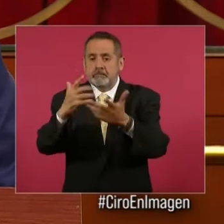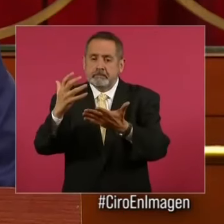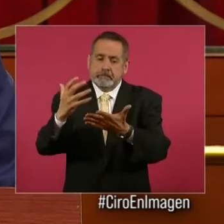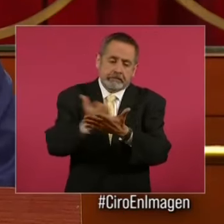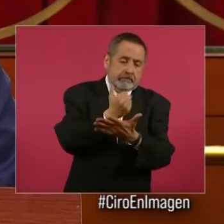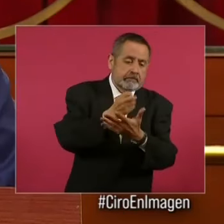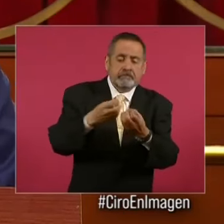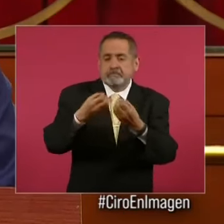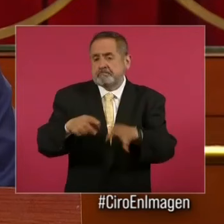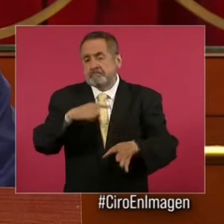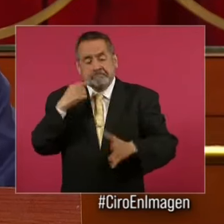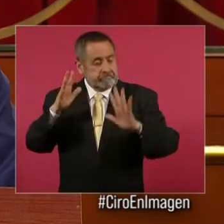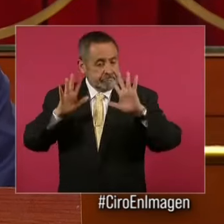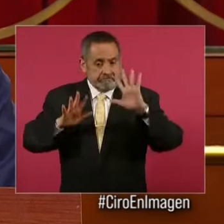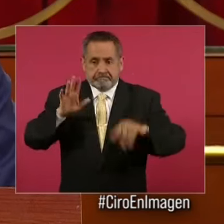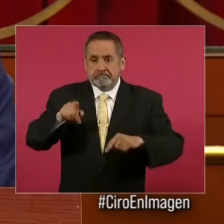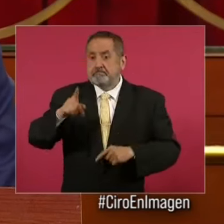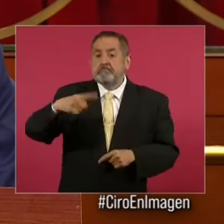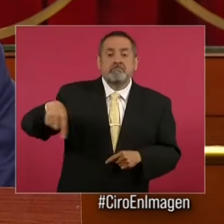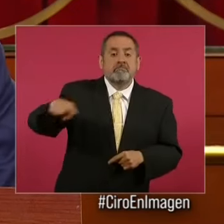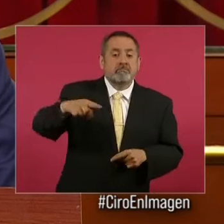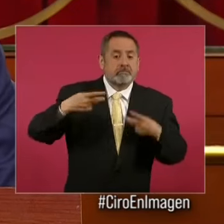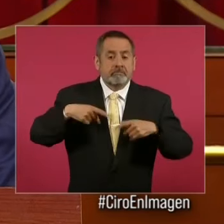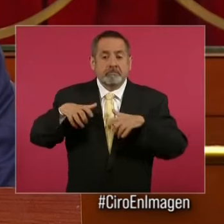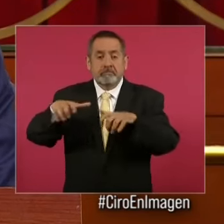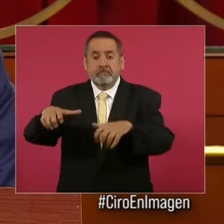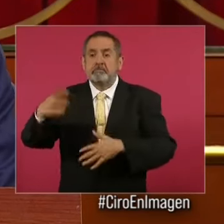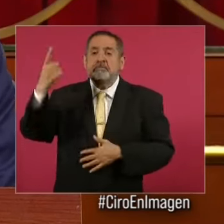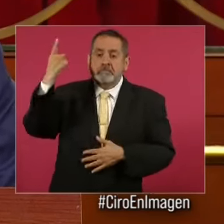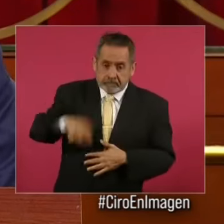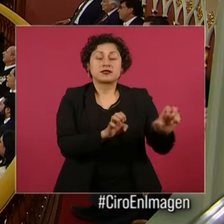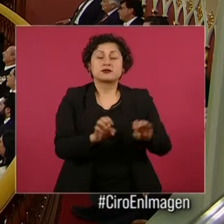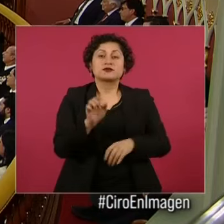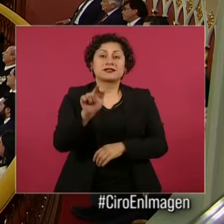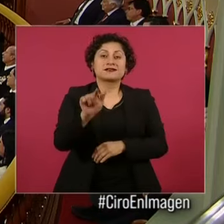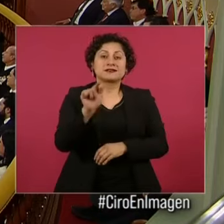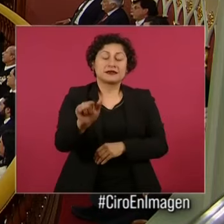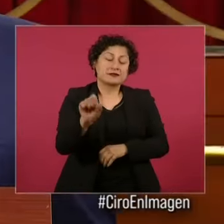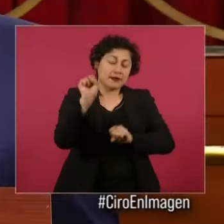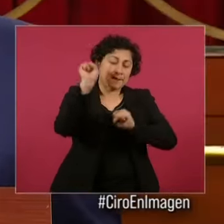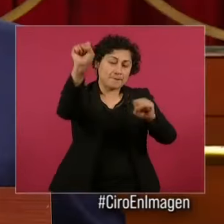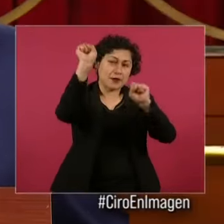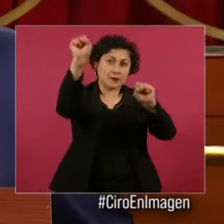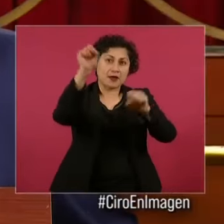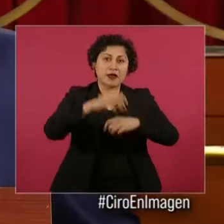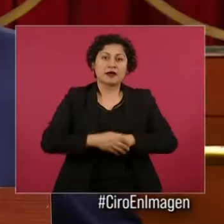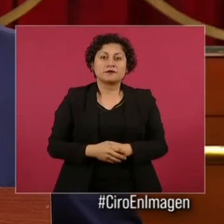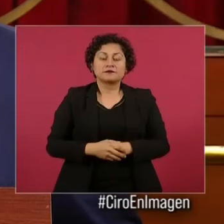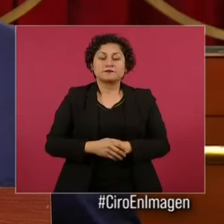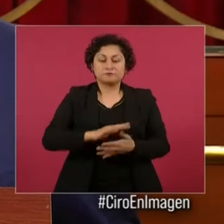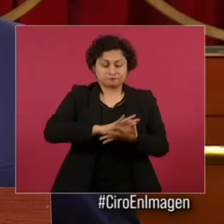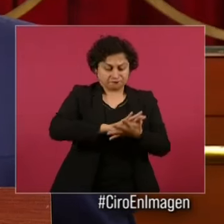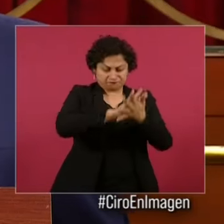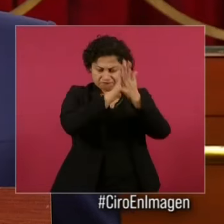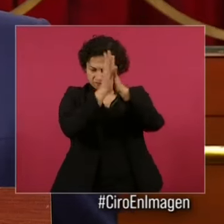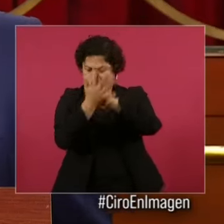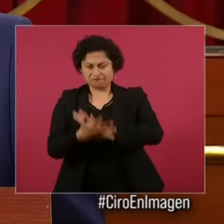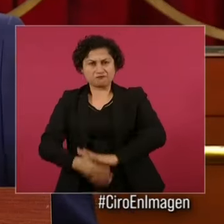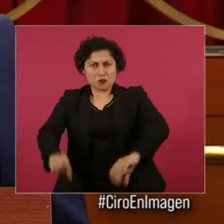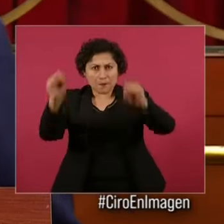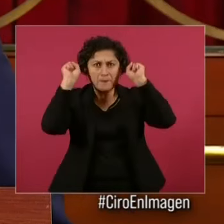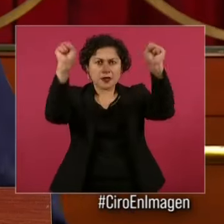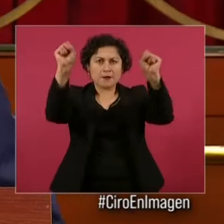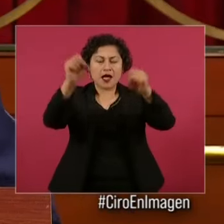manda. Y si se equivoca, vuelve a mandar. ¡Viva la transformación! ¡Viva! ¡Viva